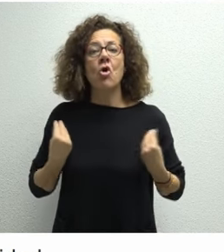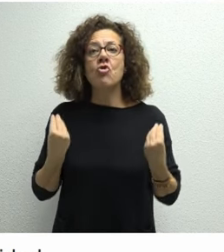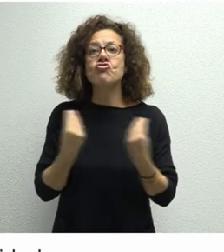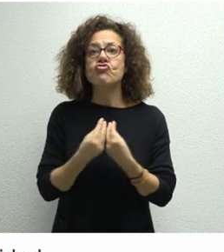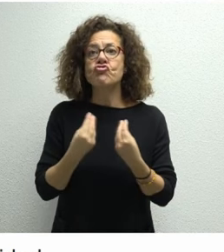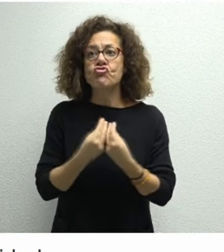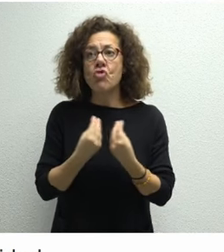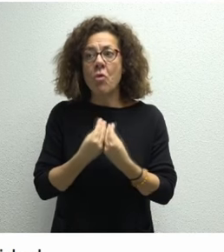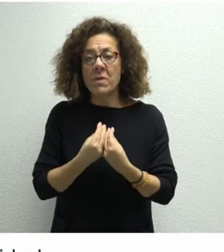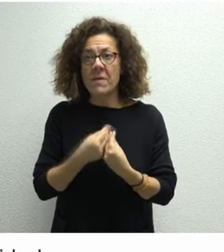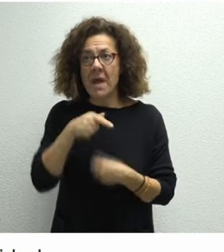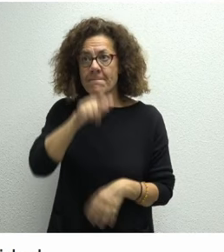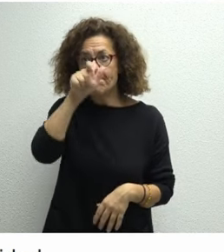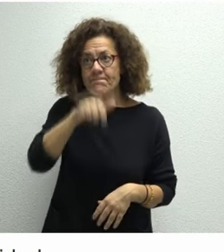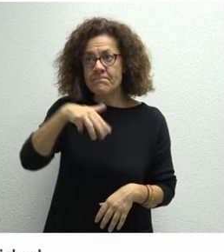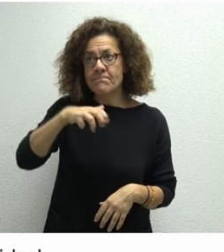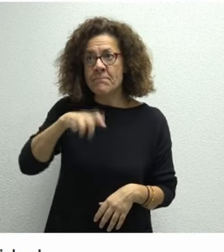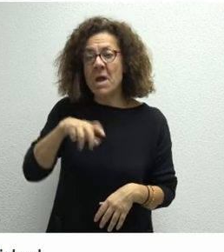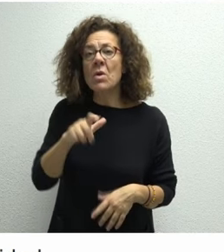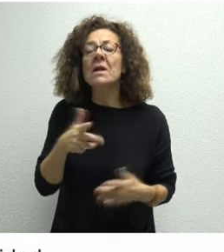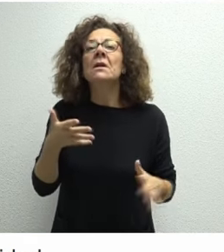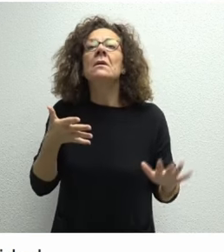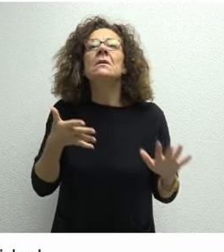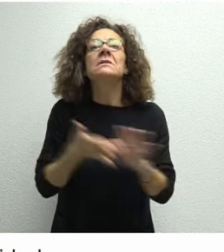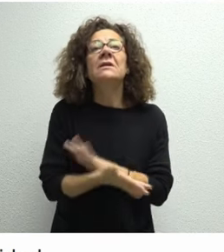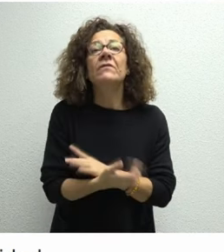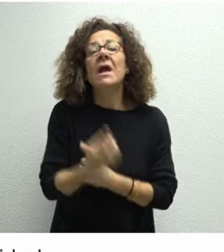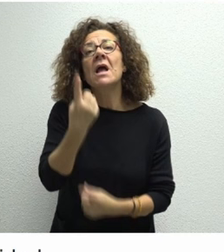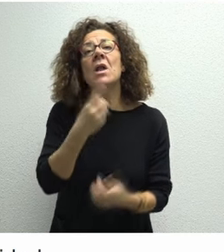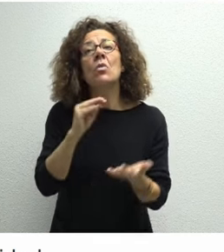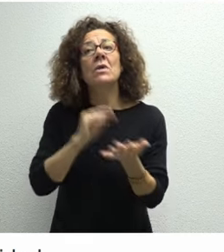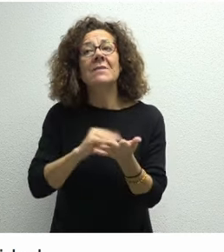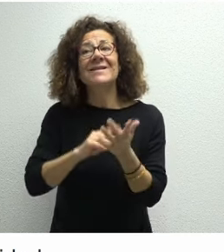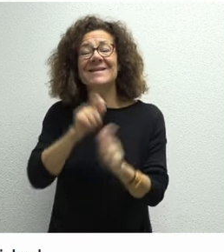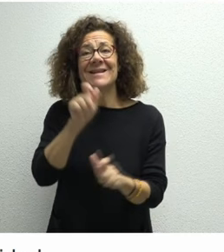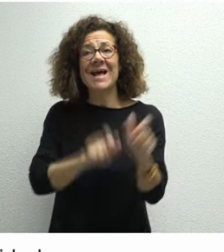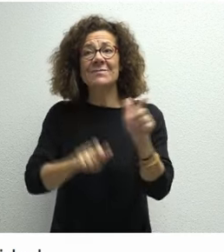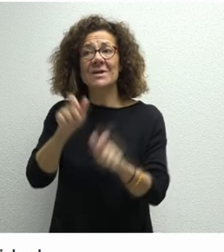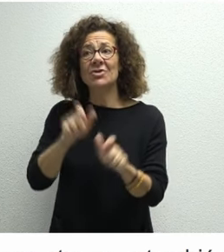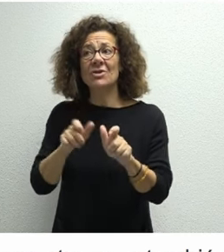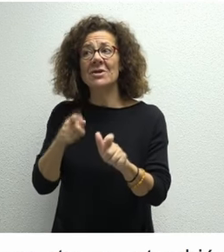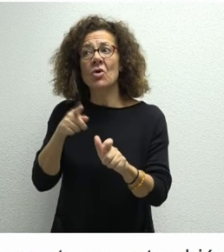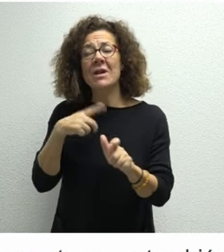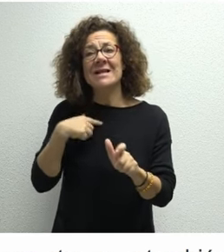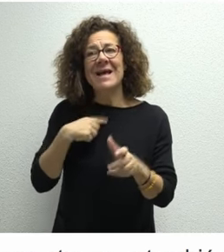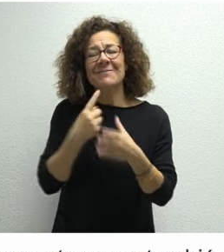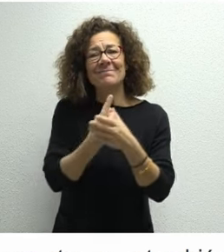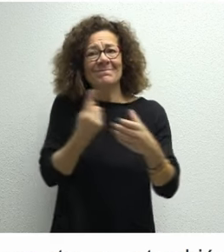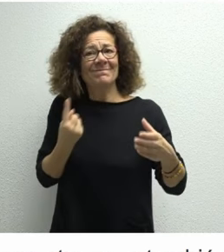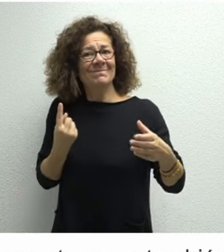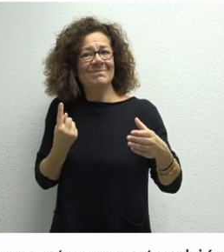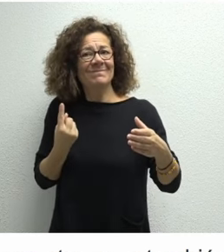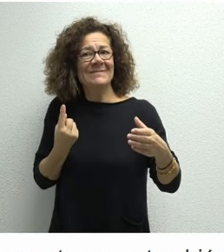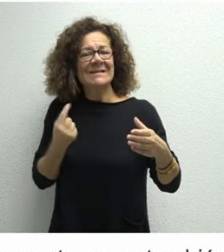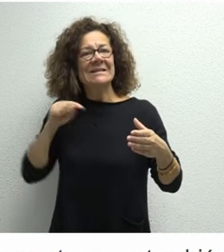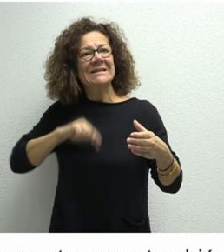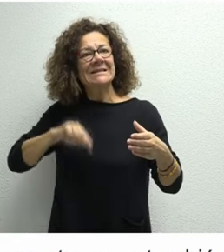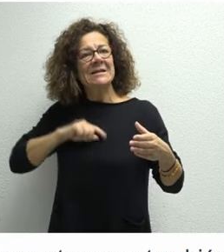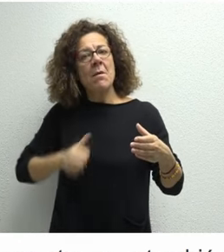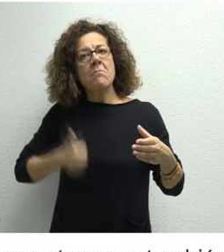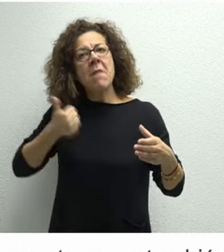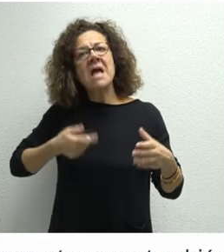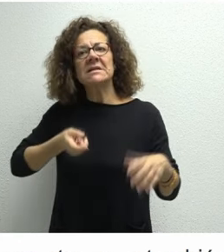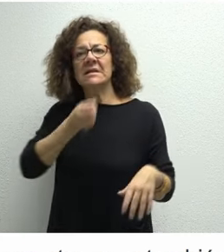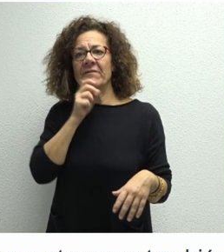eh Manuel pues provoca en algunas ocasiones que las personas con ese desarraigo pues tengan todavía más